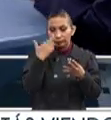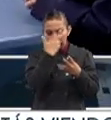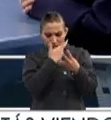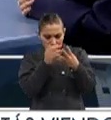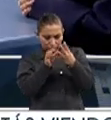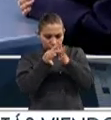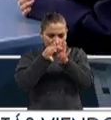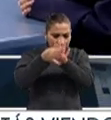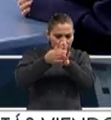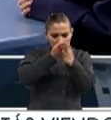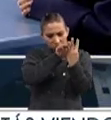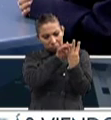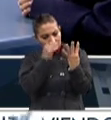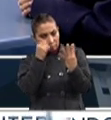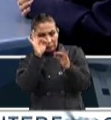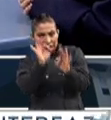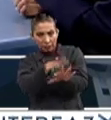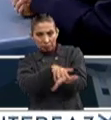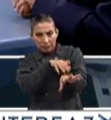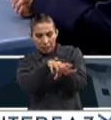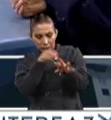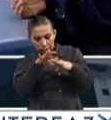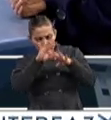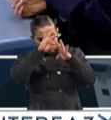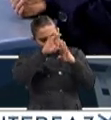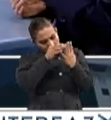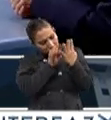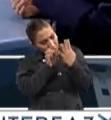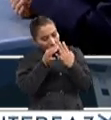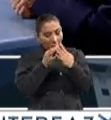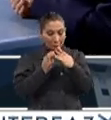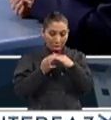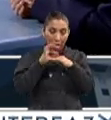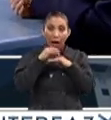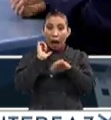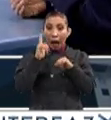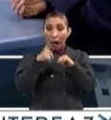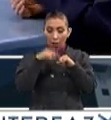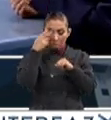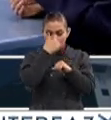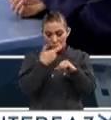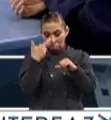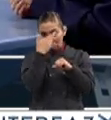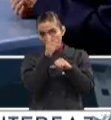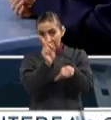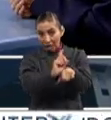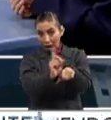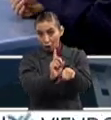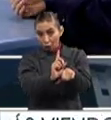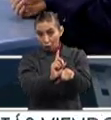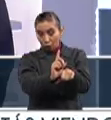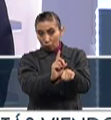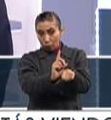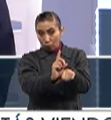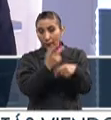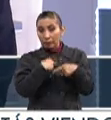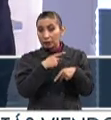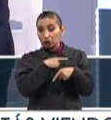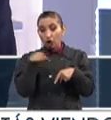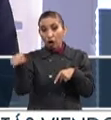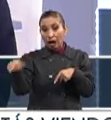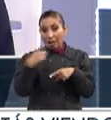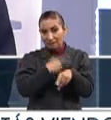revisar los pies. Hay que revisar correctamente los pies y la revisión tiene que ser todos los días. El paciente